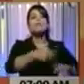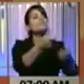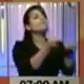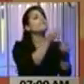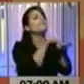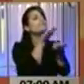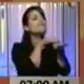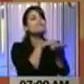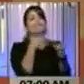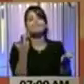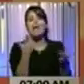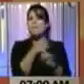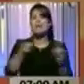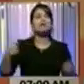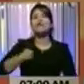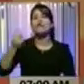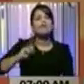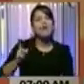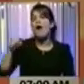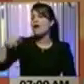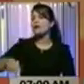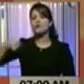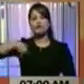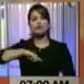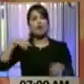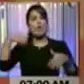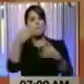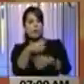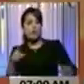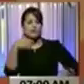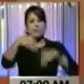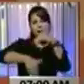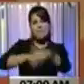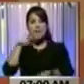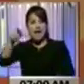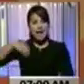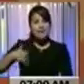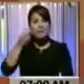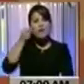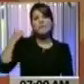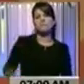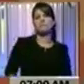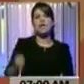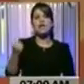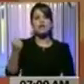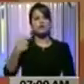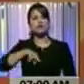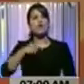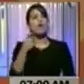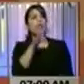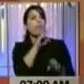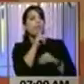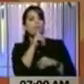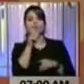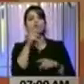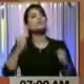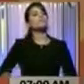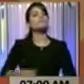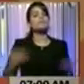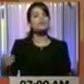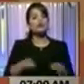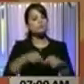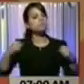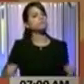rebeldes, los que escuchamos esa música rebelde que le pusimos al principio con Malena D'Alessio, que es de la Argentina, jamás lo vamos a arrastrar. Vamos a hacer como el Che,